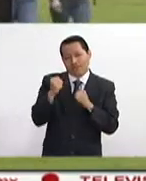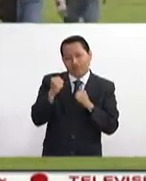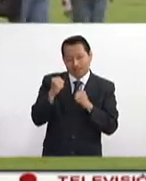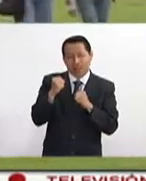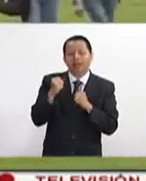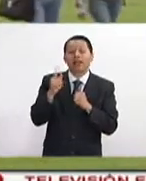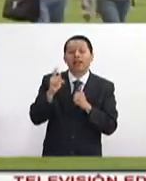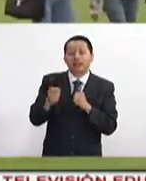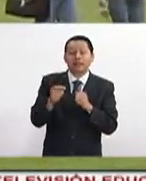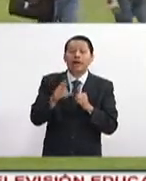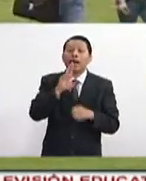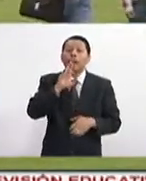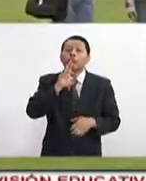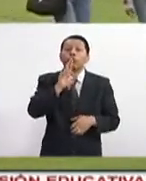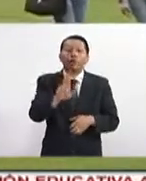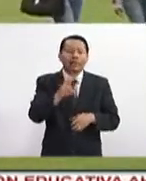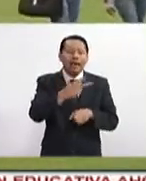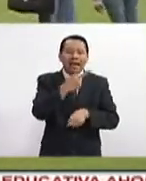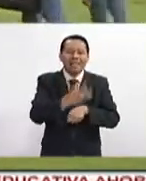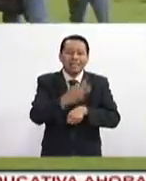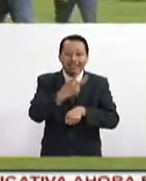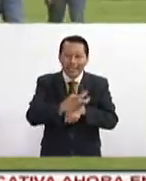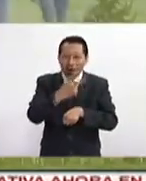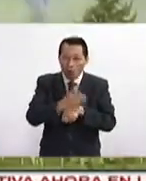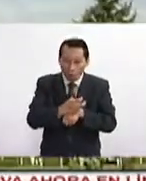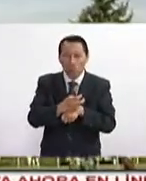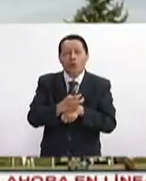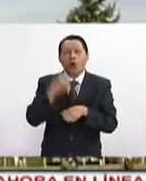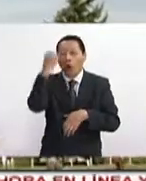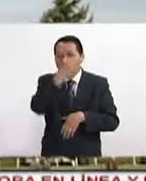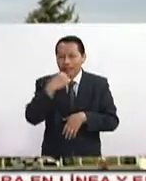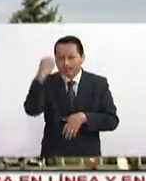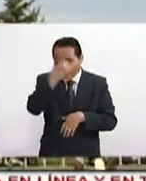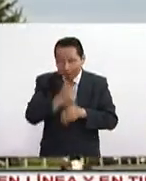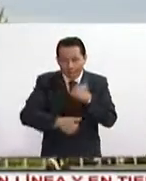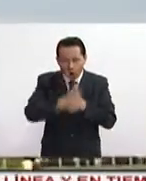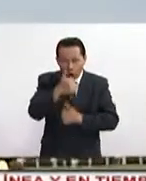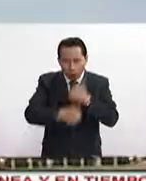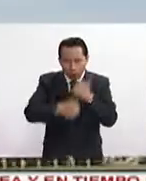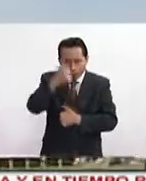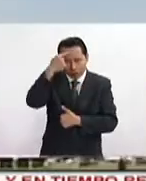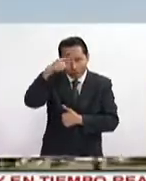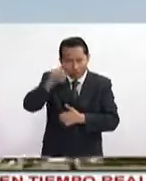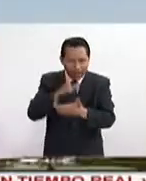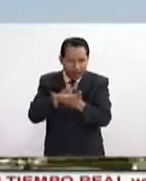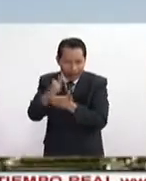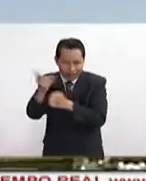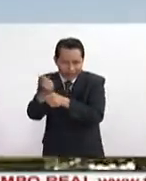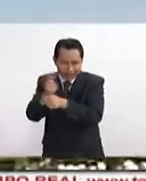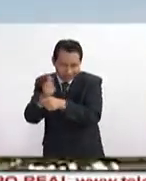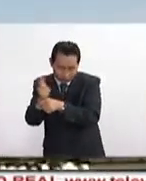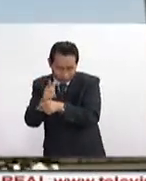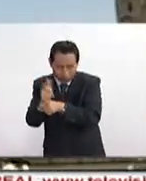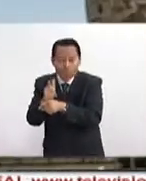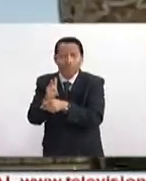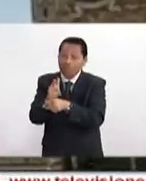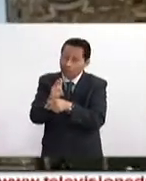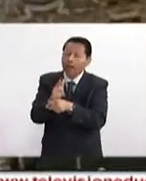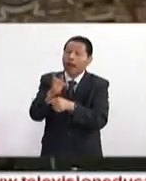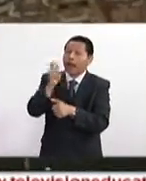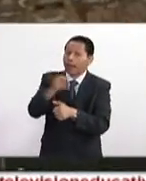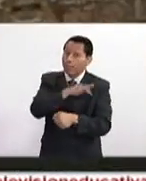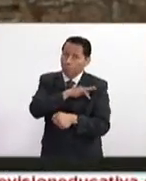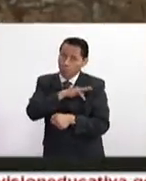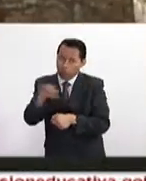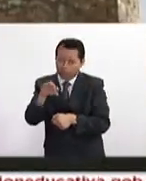va a publicar los resultados de su segunda vuelta del concurso para la selección para licenciaturas. Es tanto para